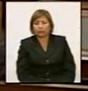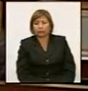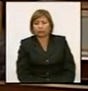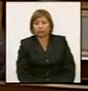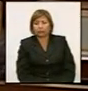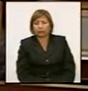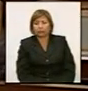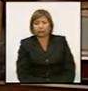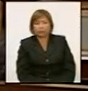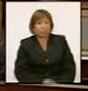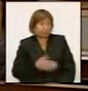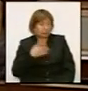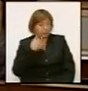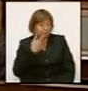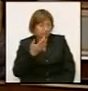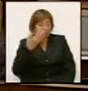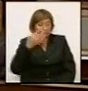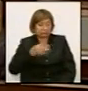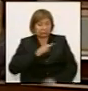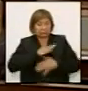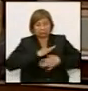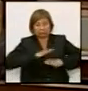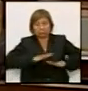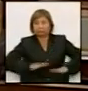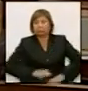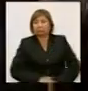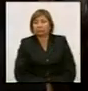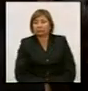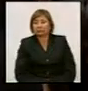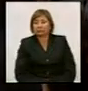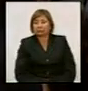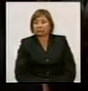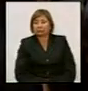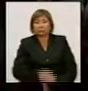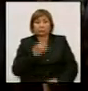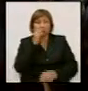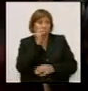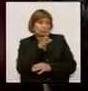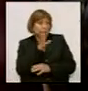Puedo decirlo ahora con toda tranquilidad, sin ofender a nadie.